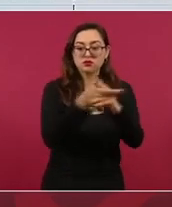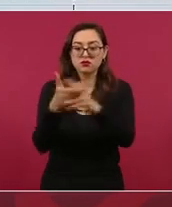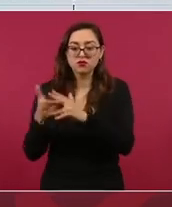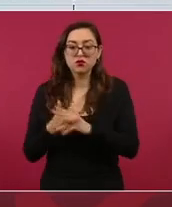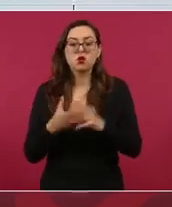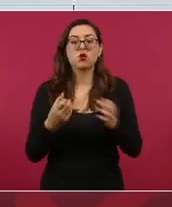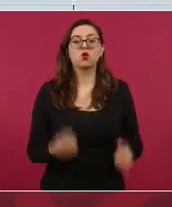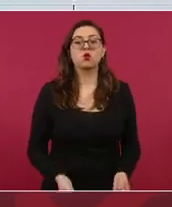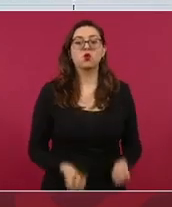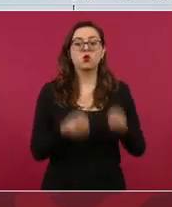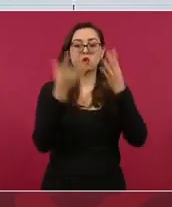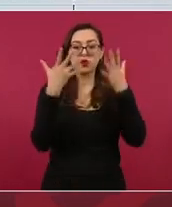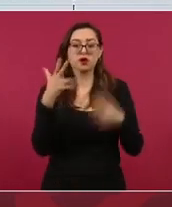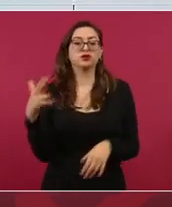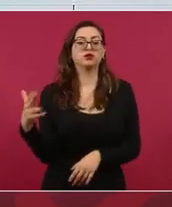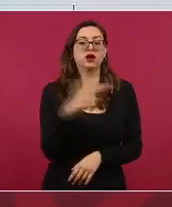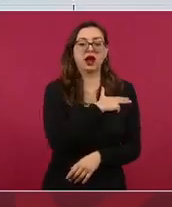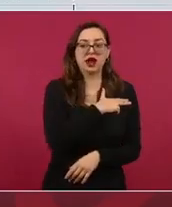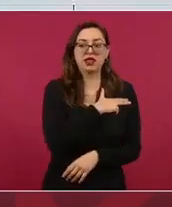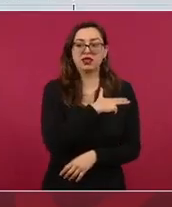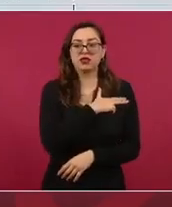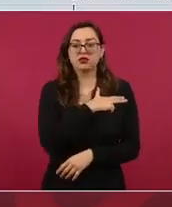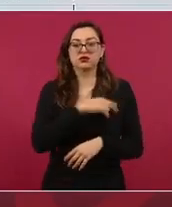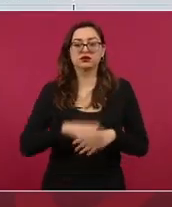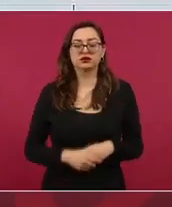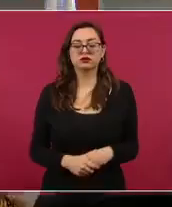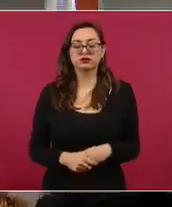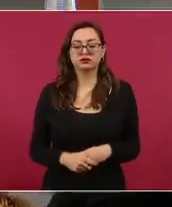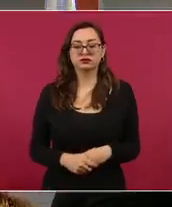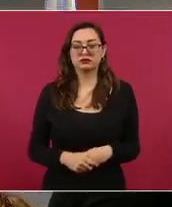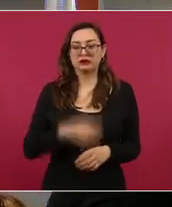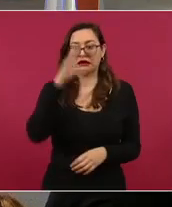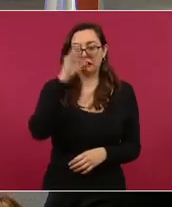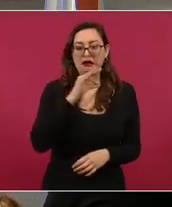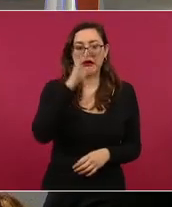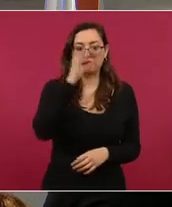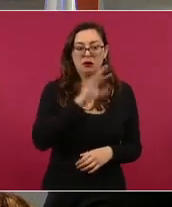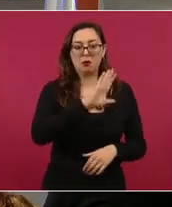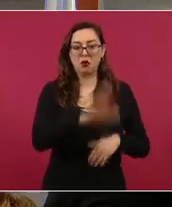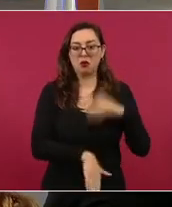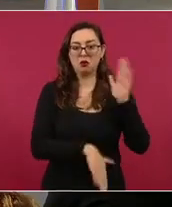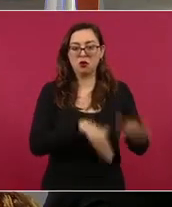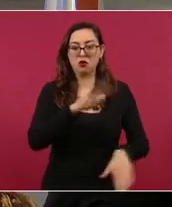Sí. Y arriba, fallecidos.